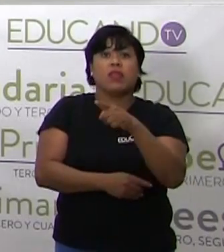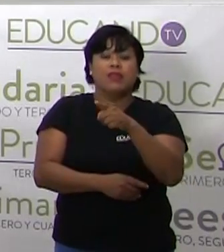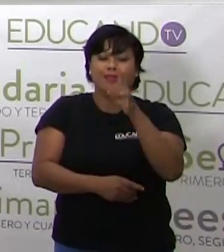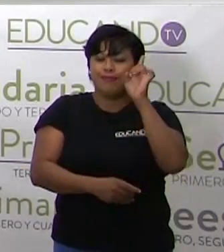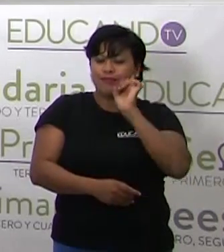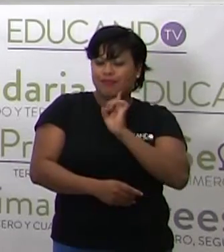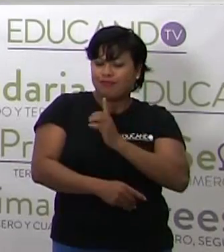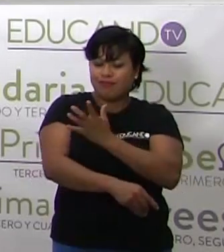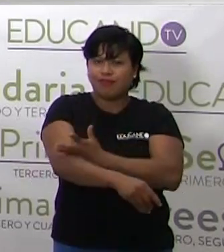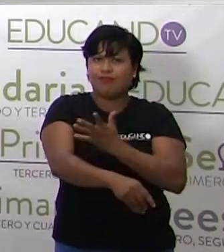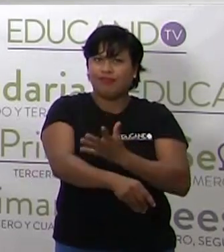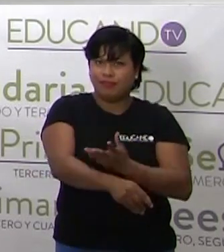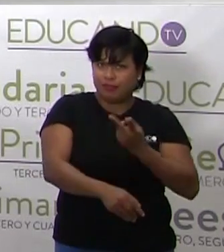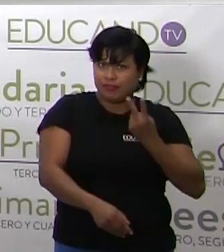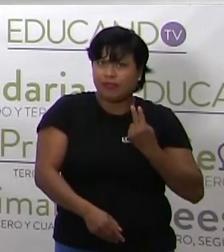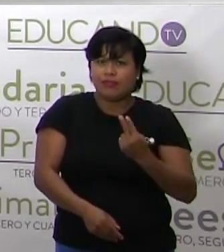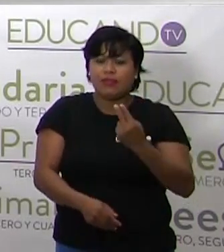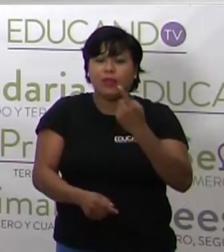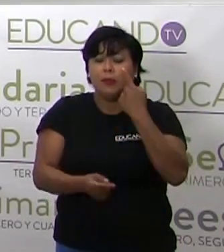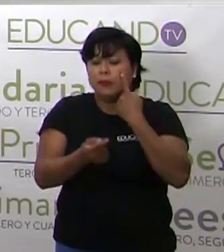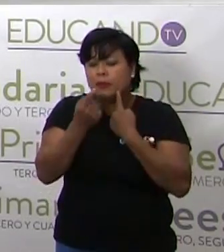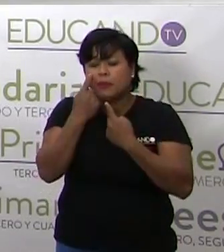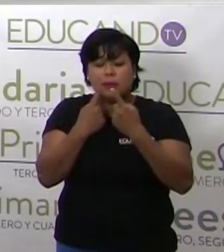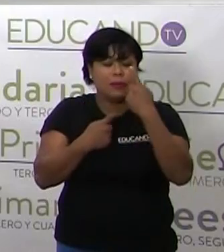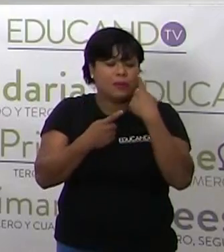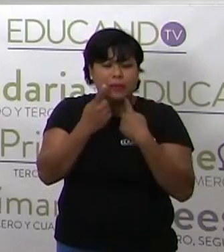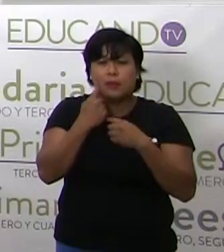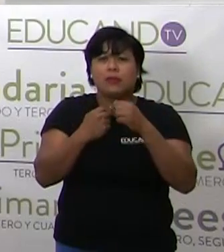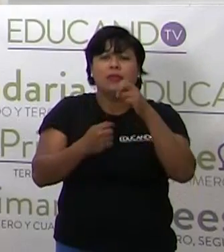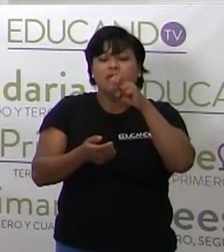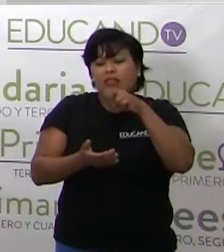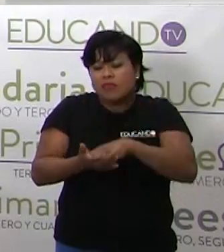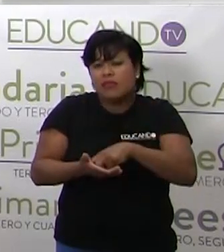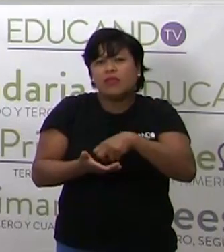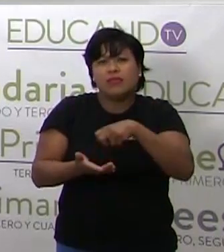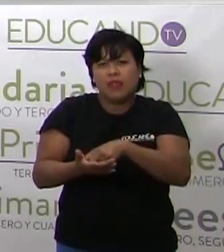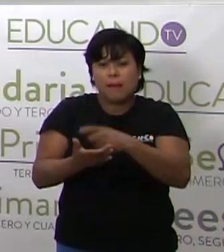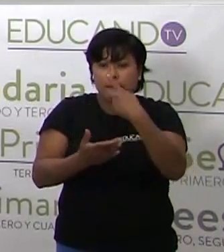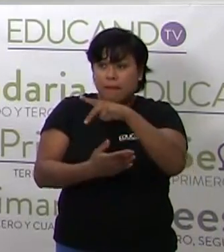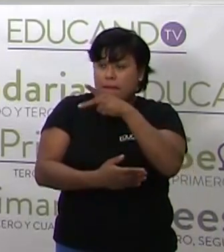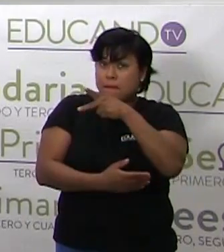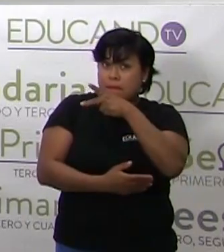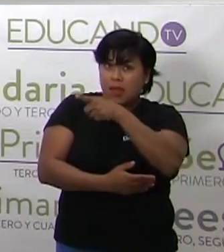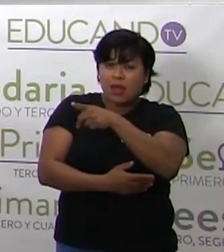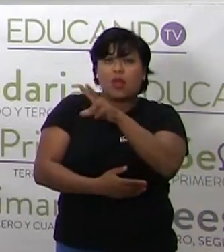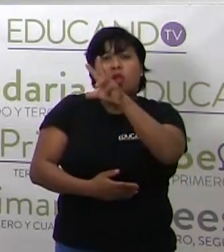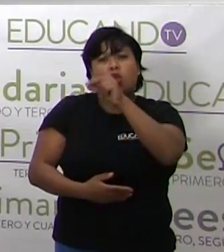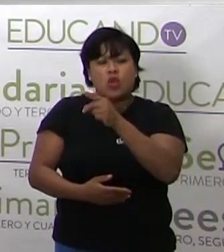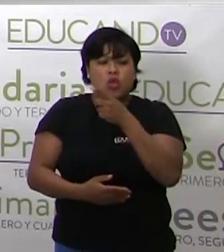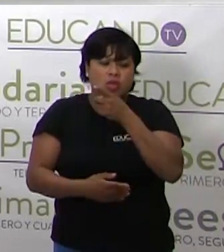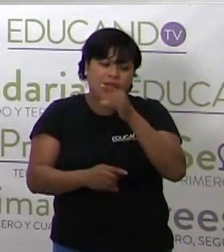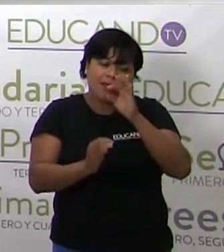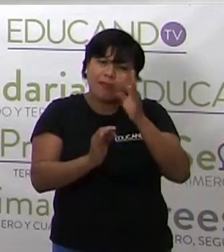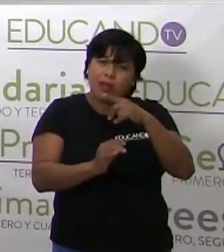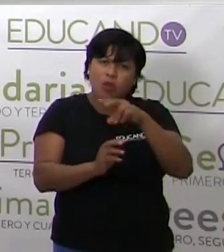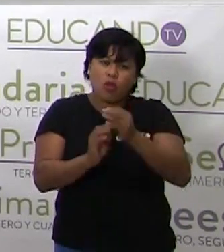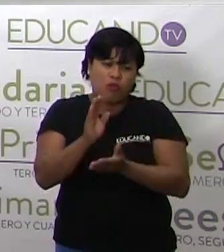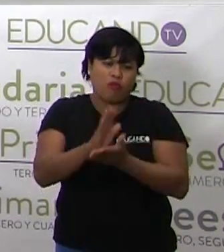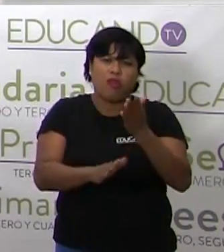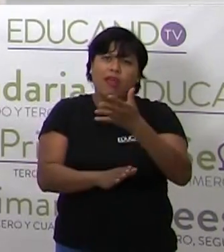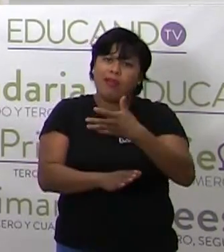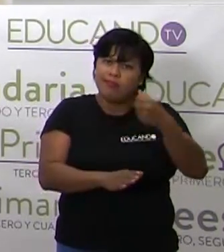dama de compañía, lloraron e imploraron para que el padre no cumpliera sus